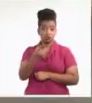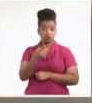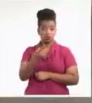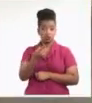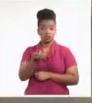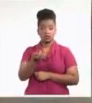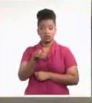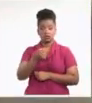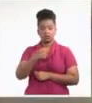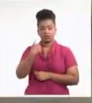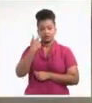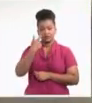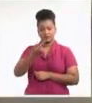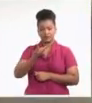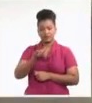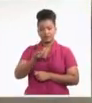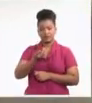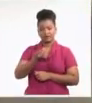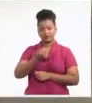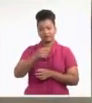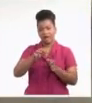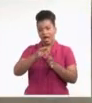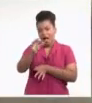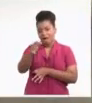con material que ayudará a la